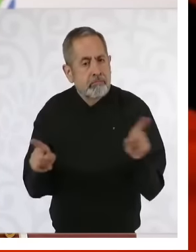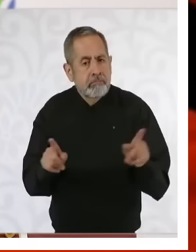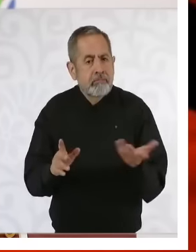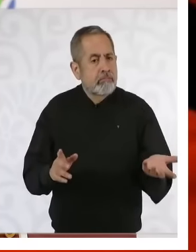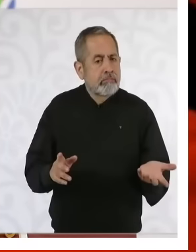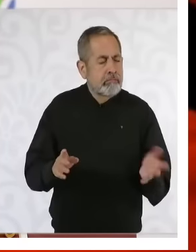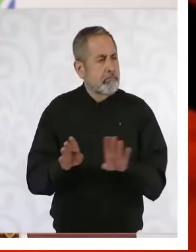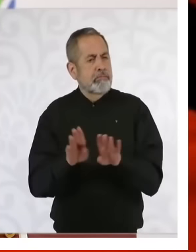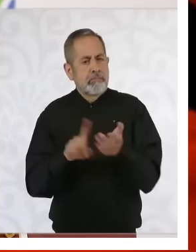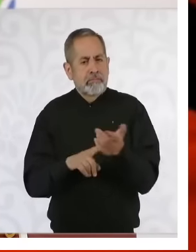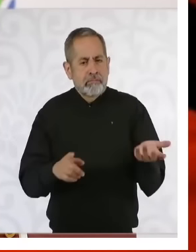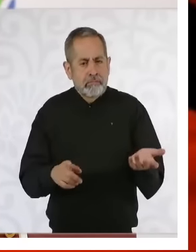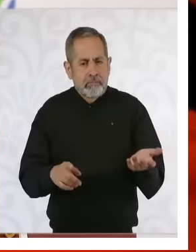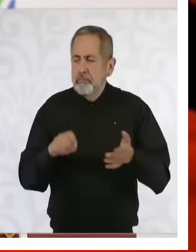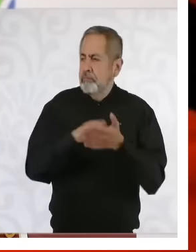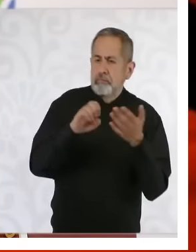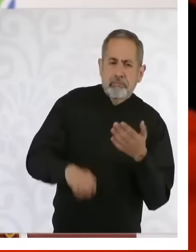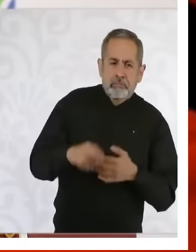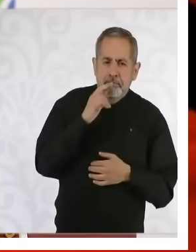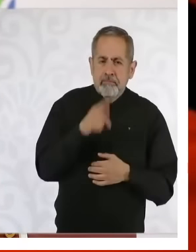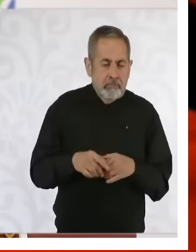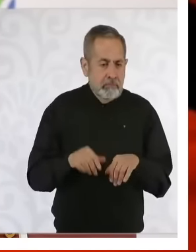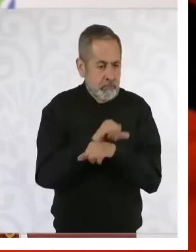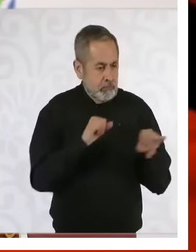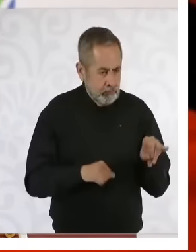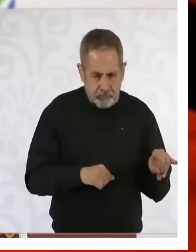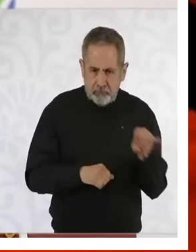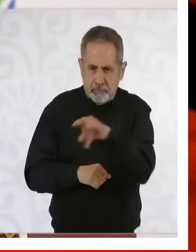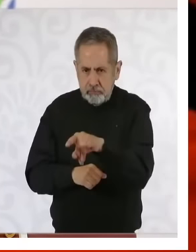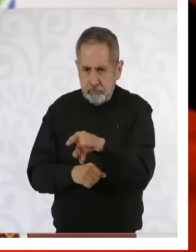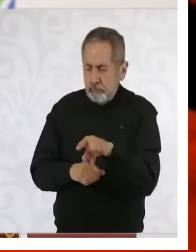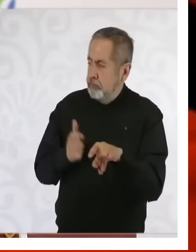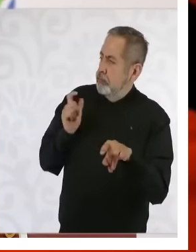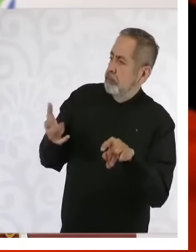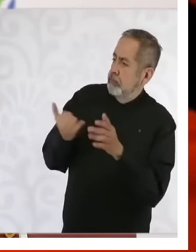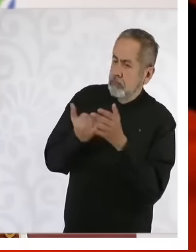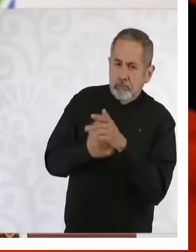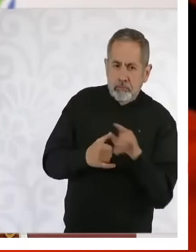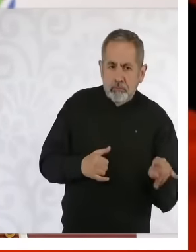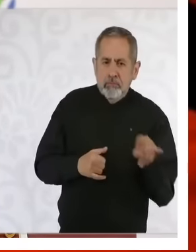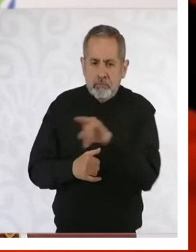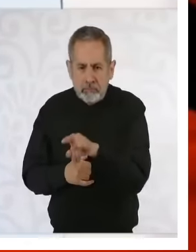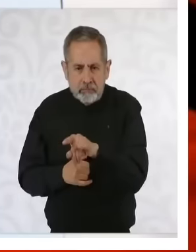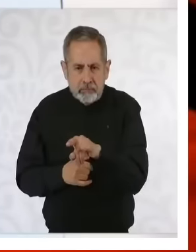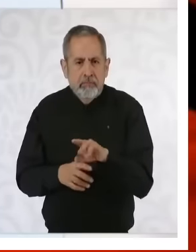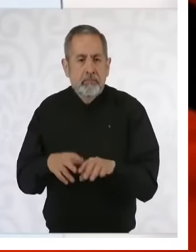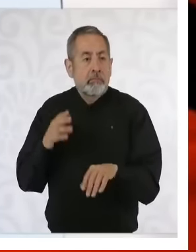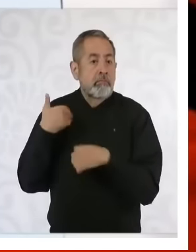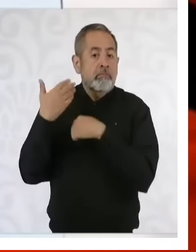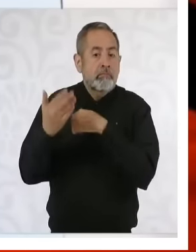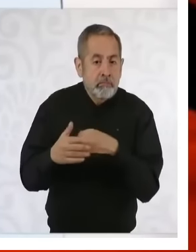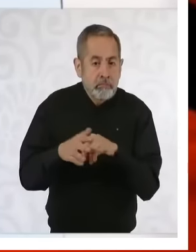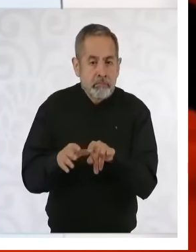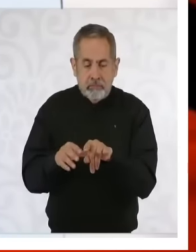pasando una motocicleta, un vehículo, poniendo el volante en un lado y en el siguiente